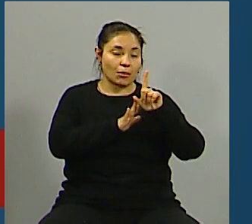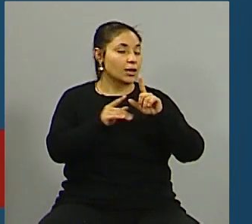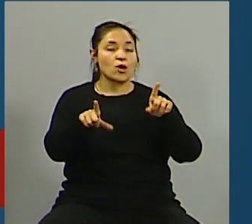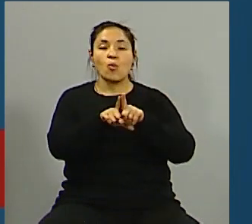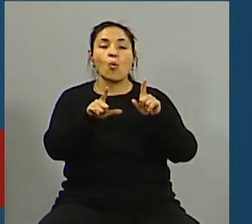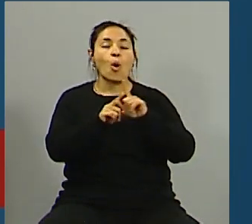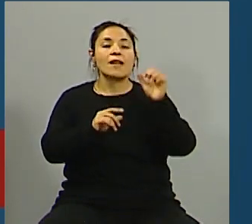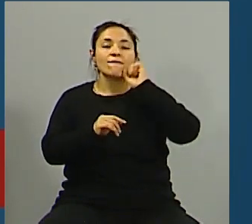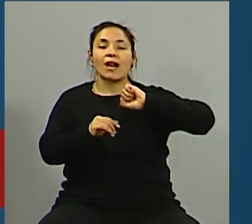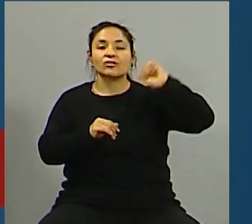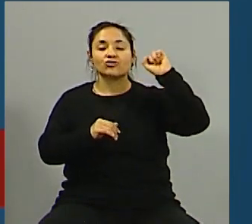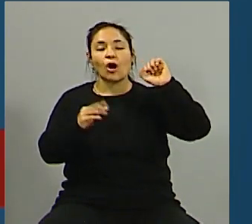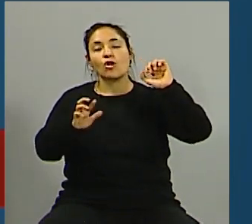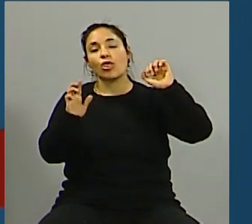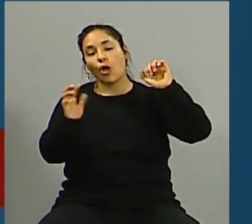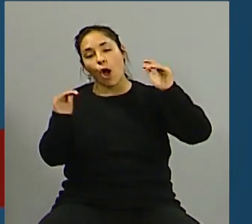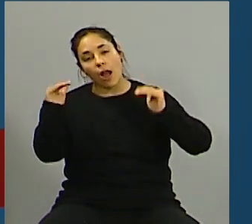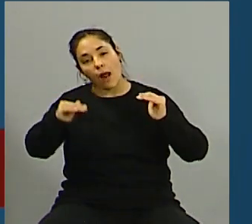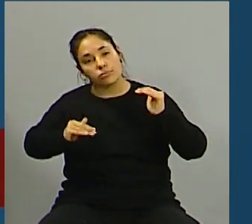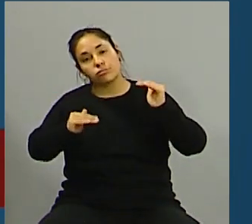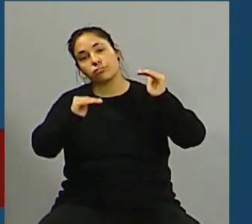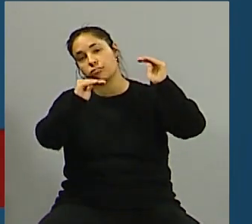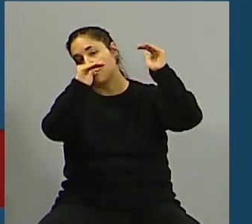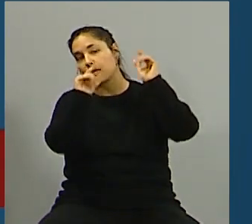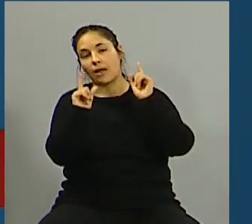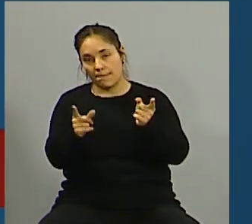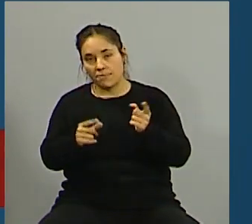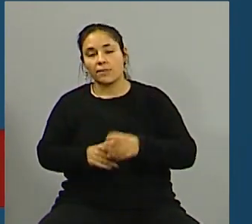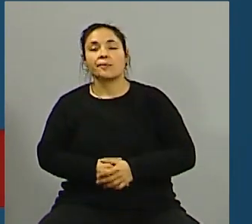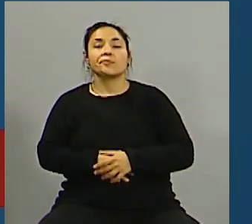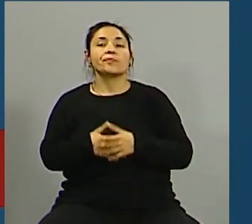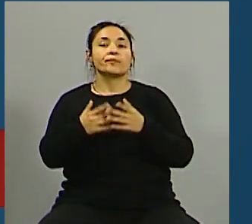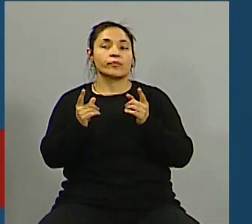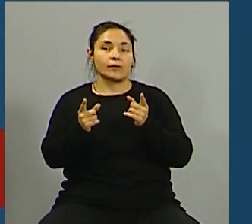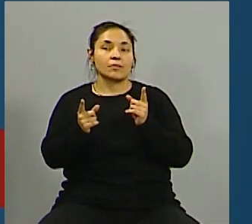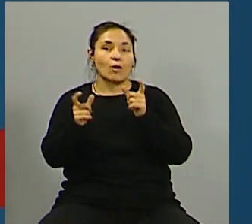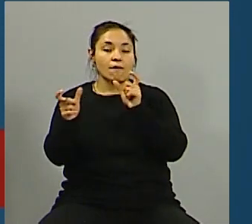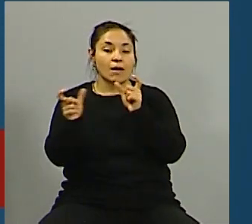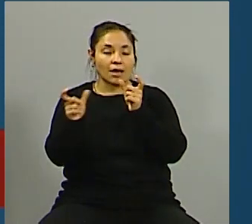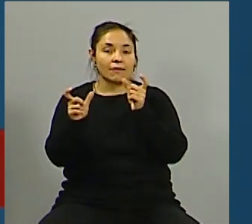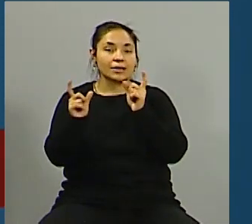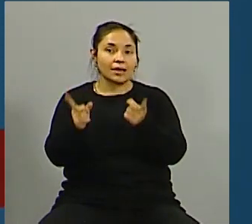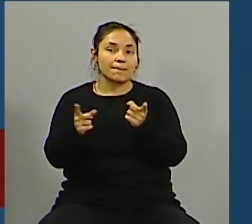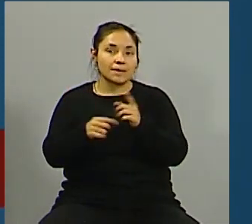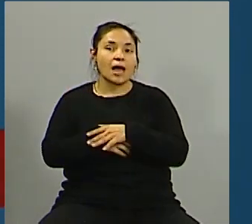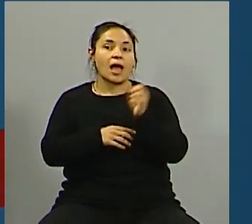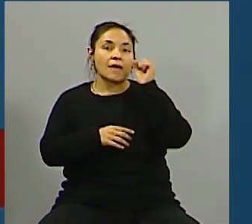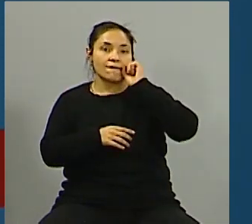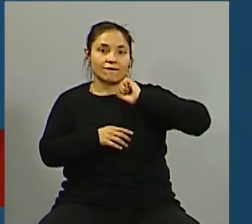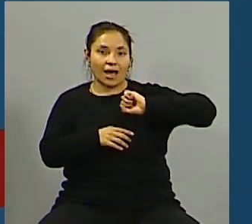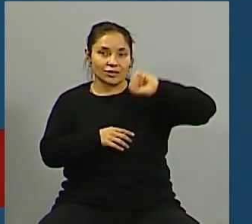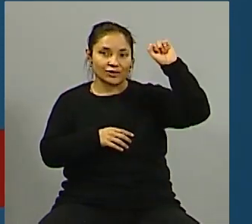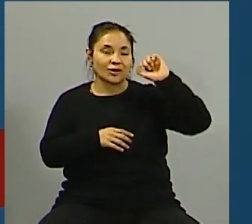inflacionarios. Así como también tenemos que decir que es una de las variables que alimenta la inflación, o sea,